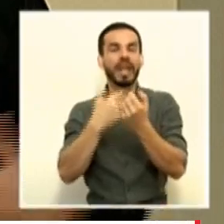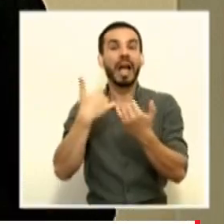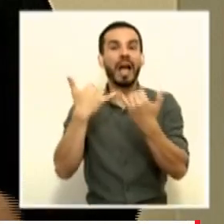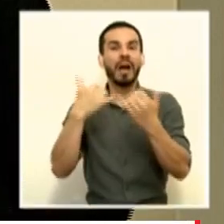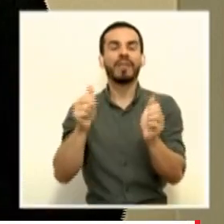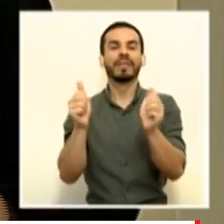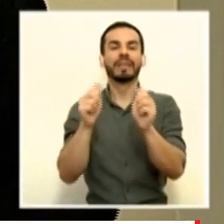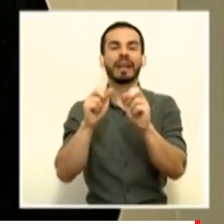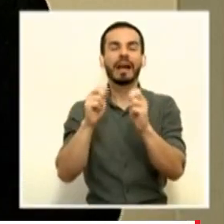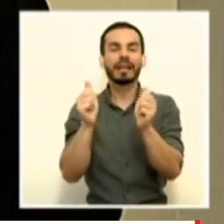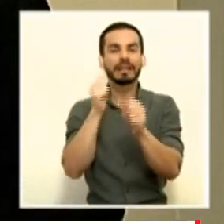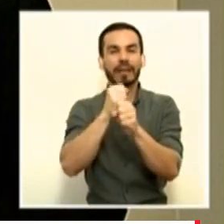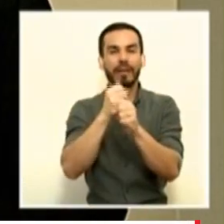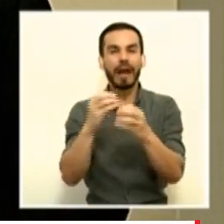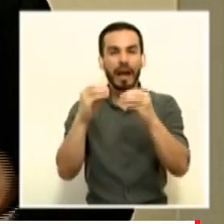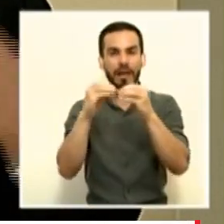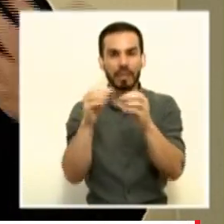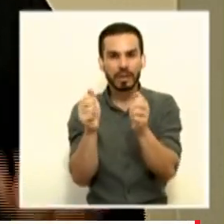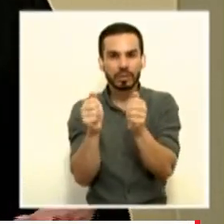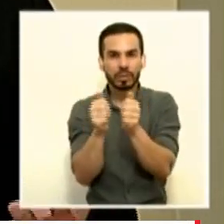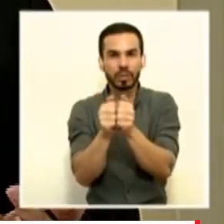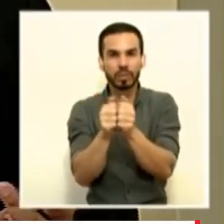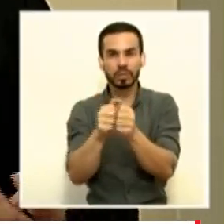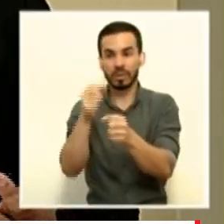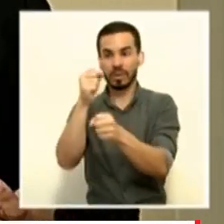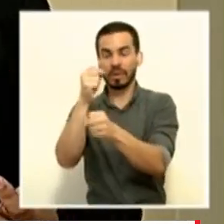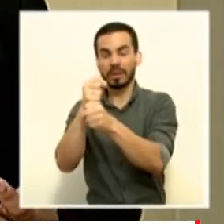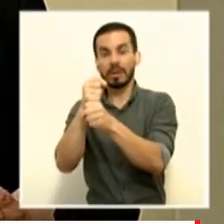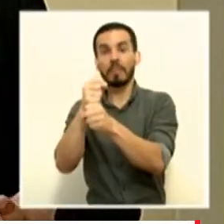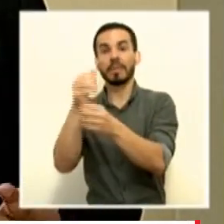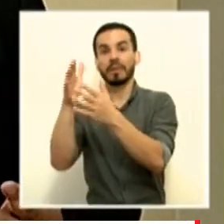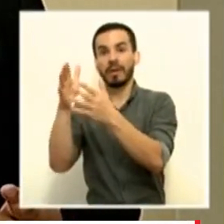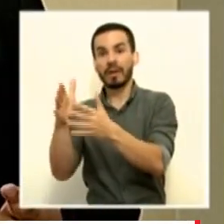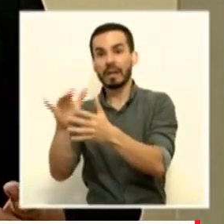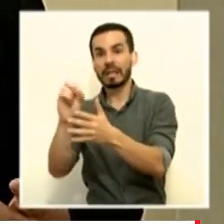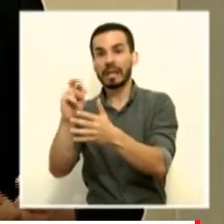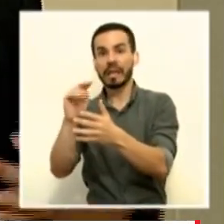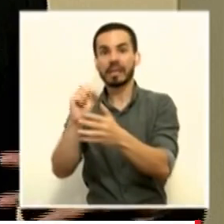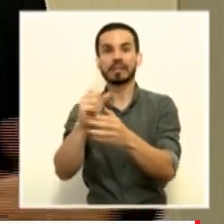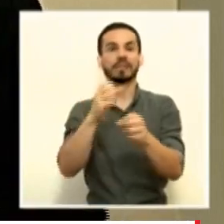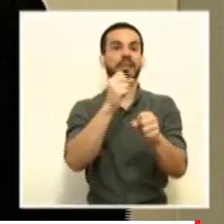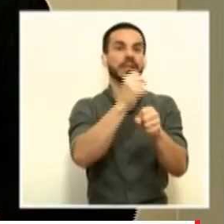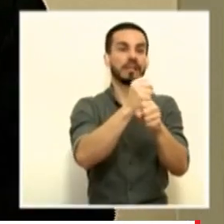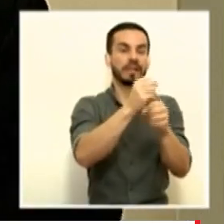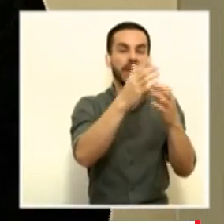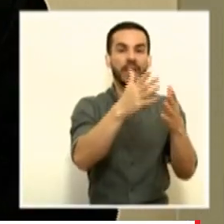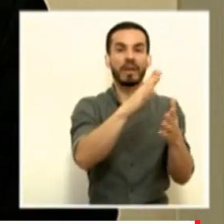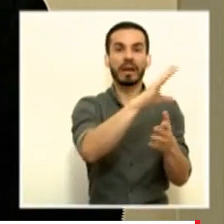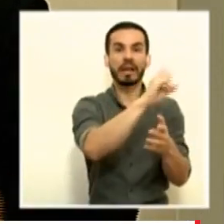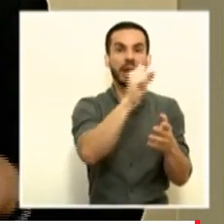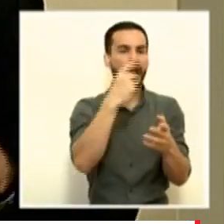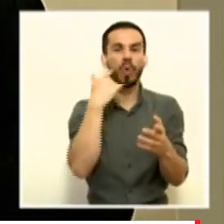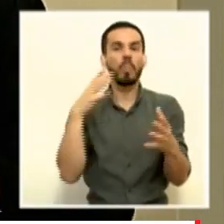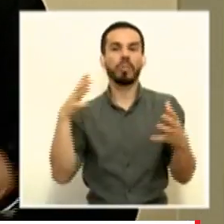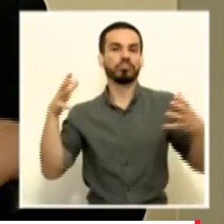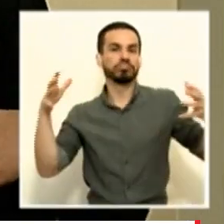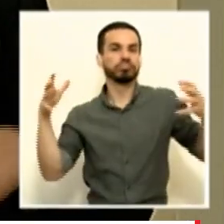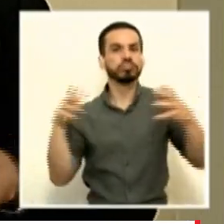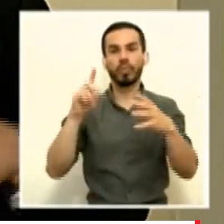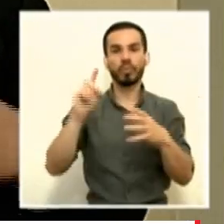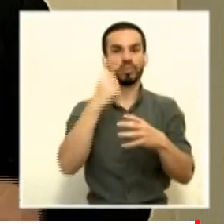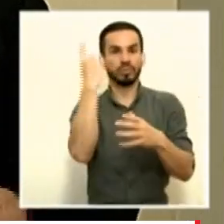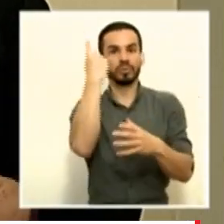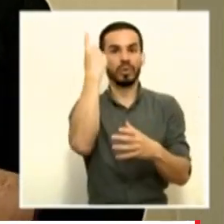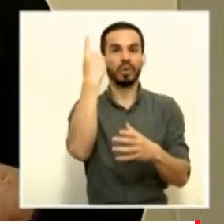vamos a trabajar más que nunca juntos, personal del INS con personal de la caja, como si todos fuéramos uno solo. De